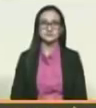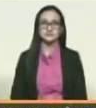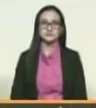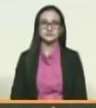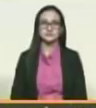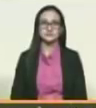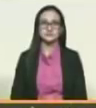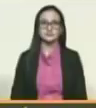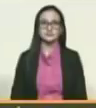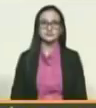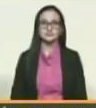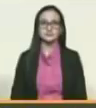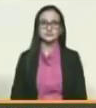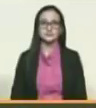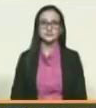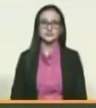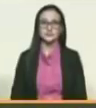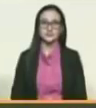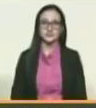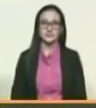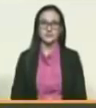Sí, muchas gracias,